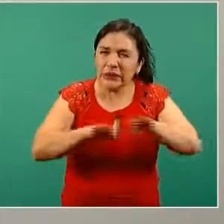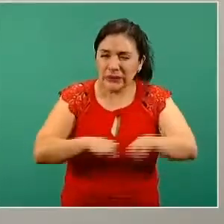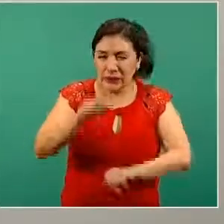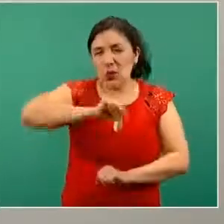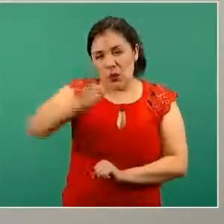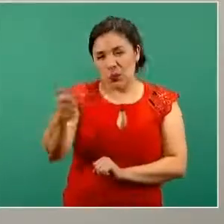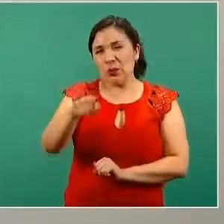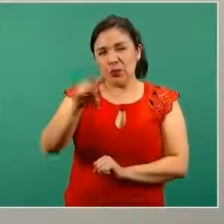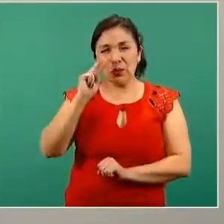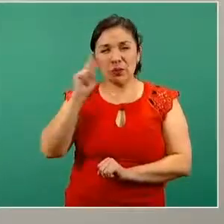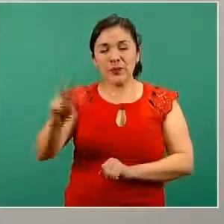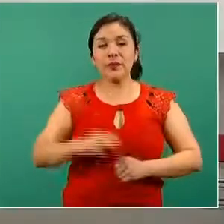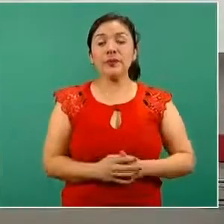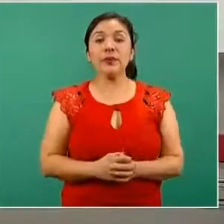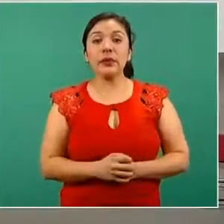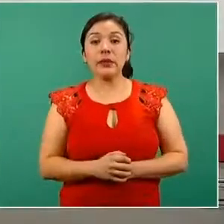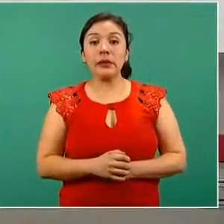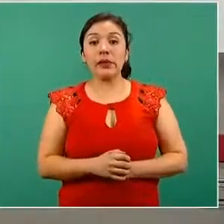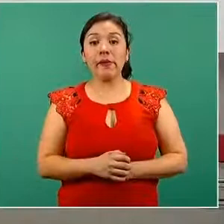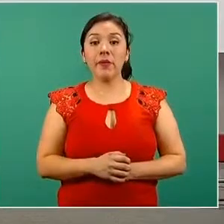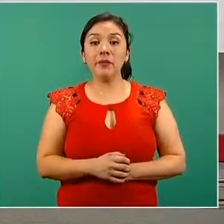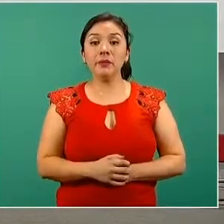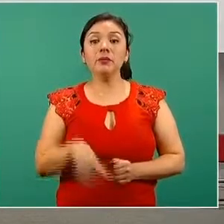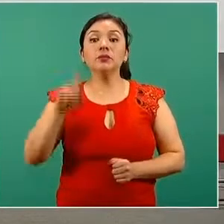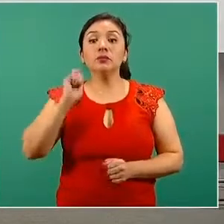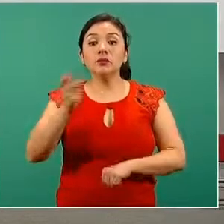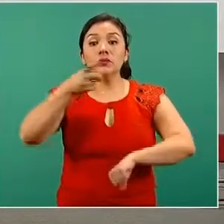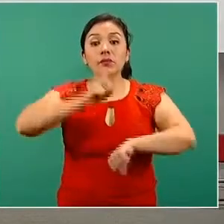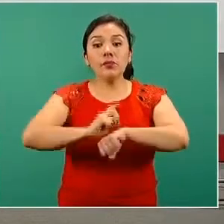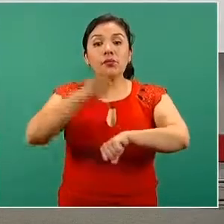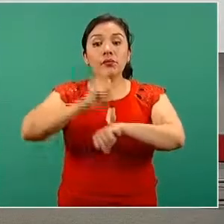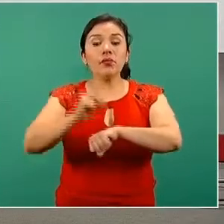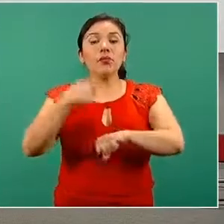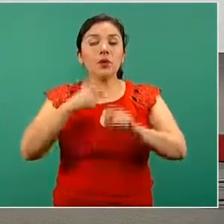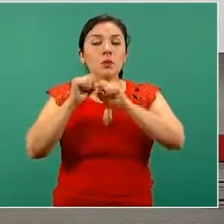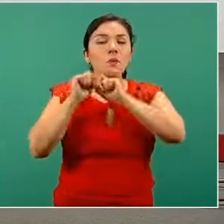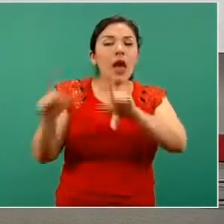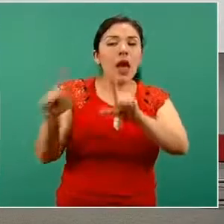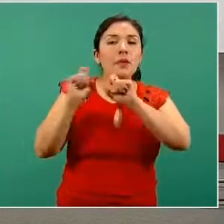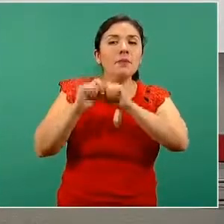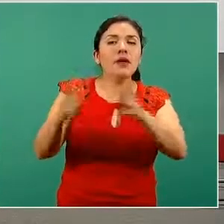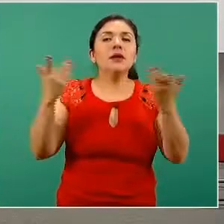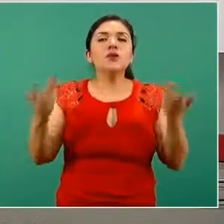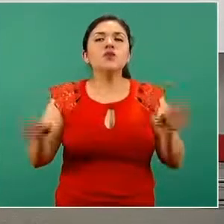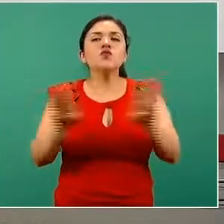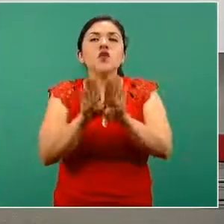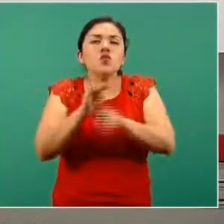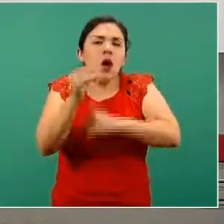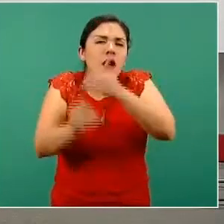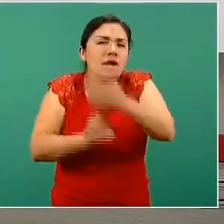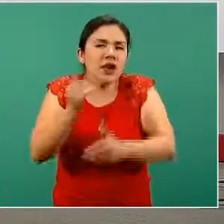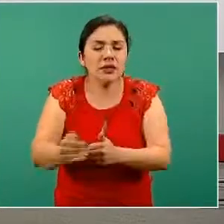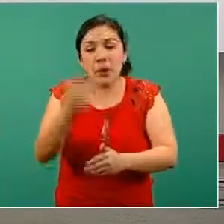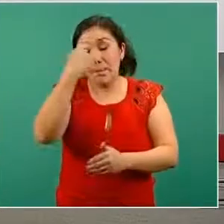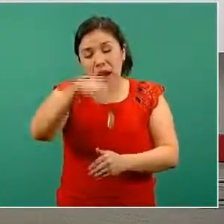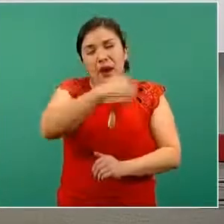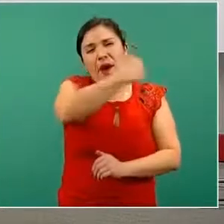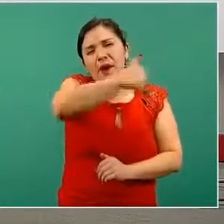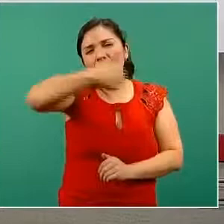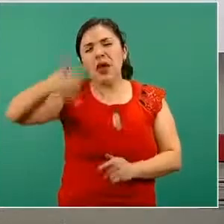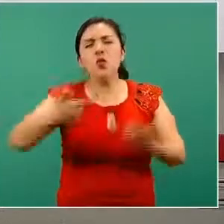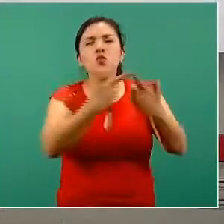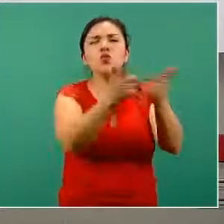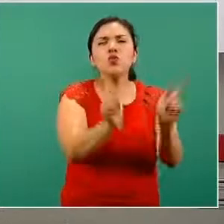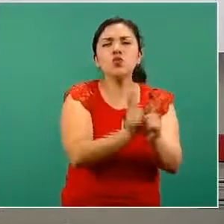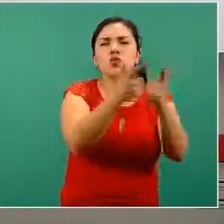en la siguiente diapositiva, es donde todos los días estamos actualizando cómo va también el avance para cada uno de estos